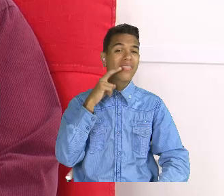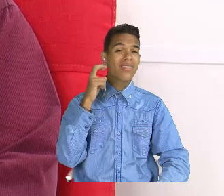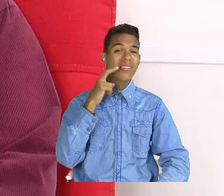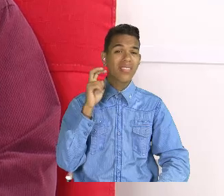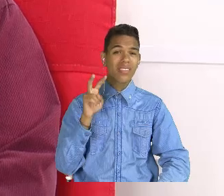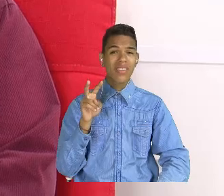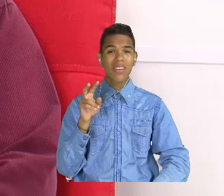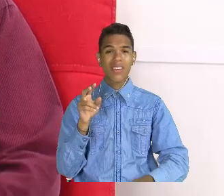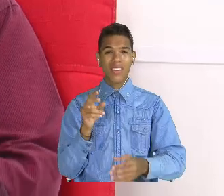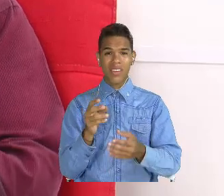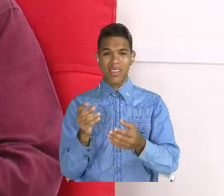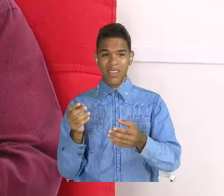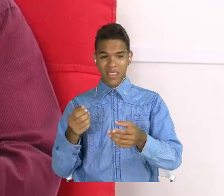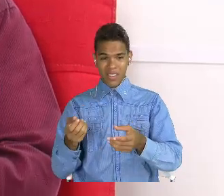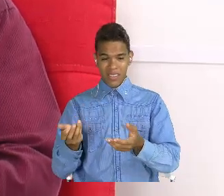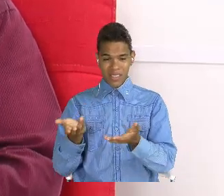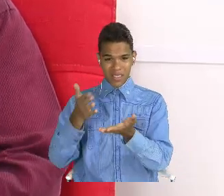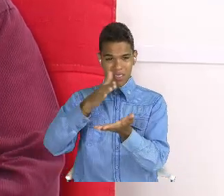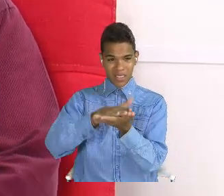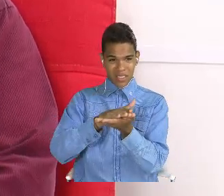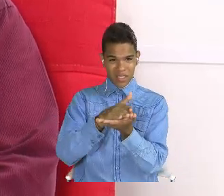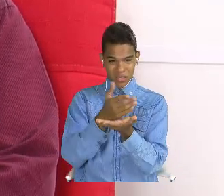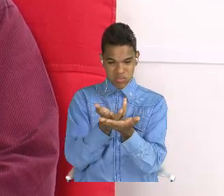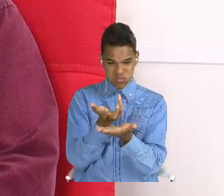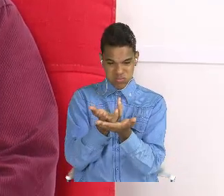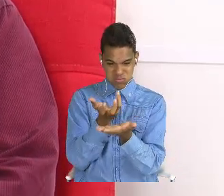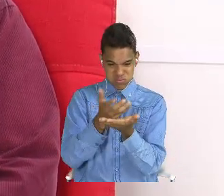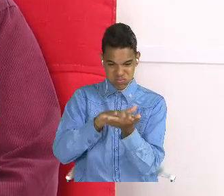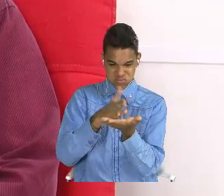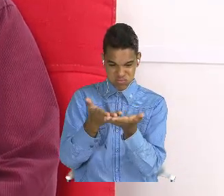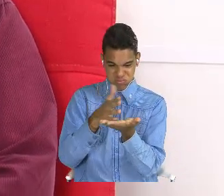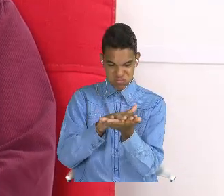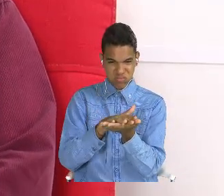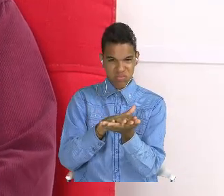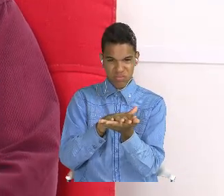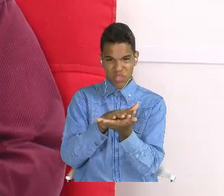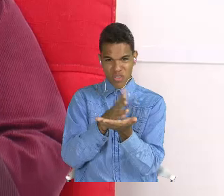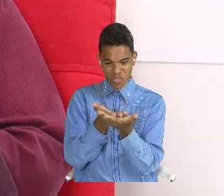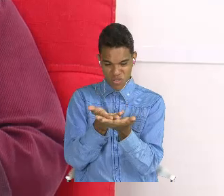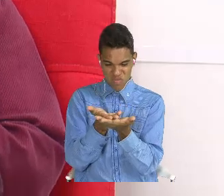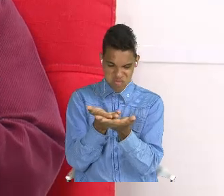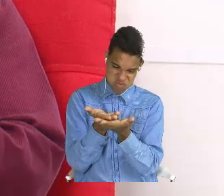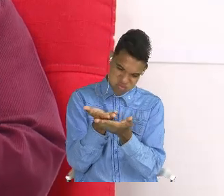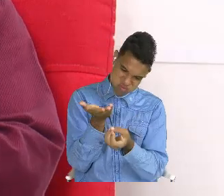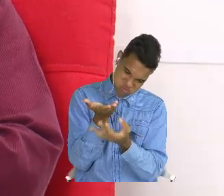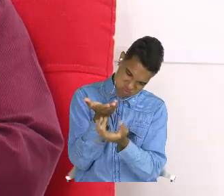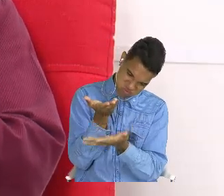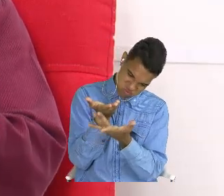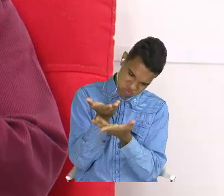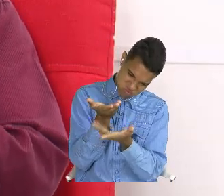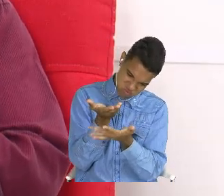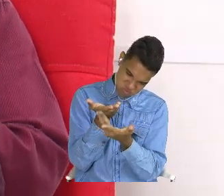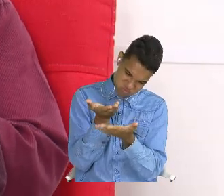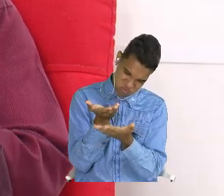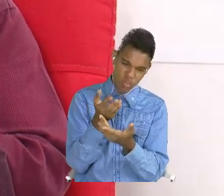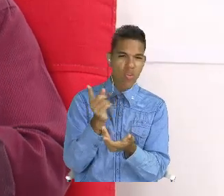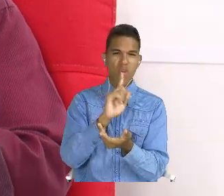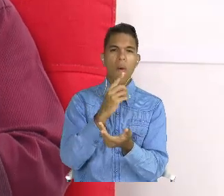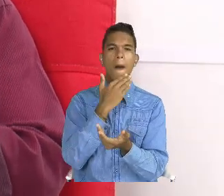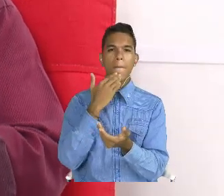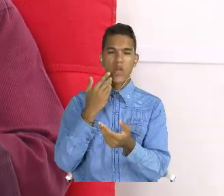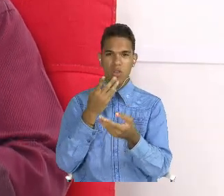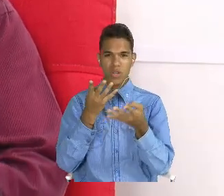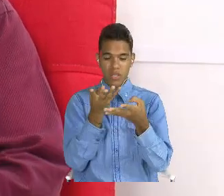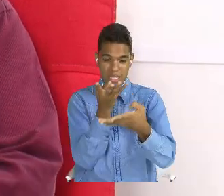no la hagamos frita, hagámosla a la parrilla, hagámosla a la plancha. ¿Para qué? Para que evitar estar